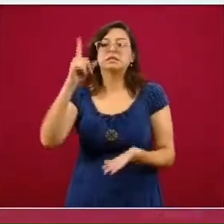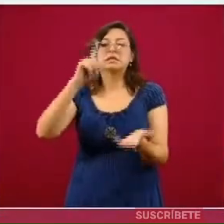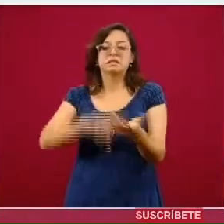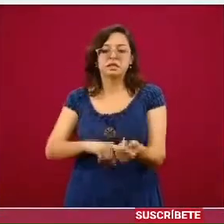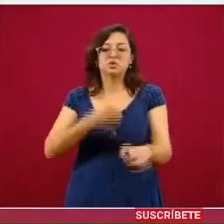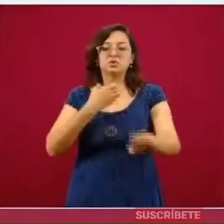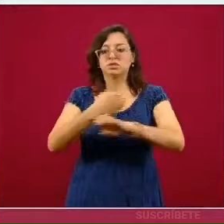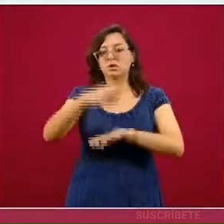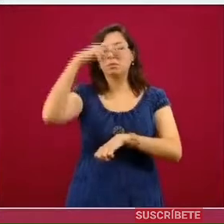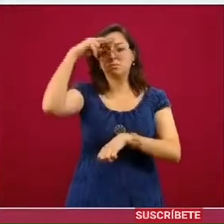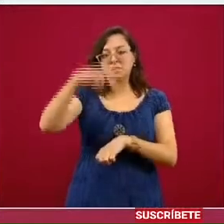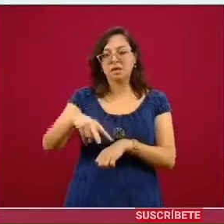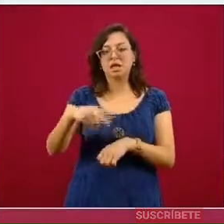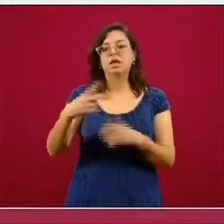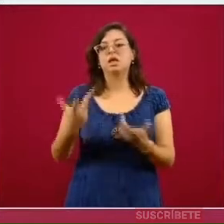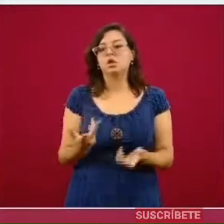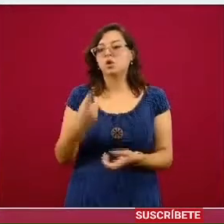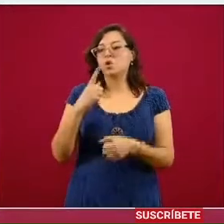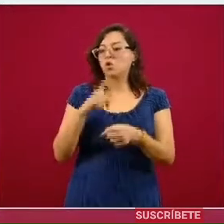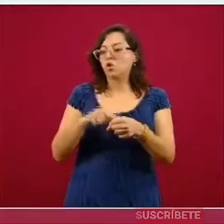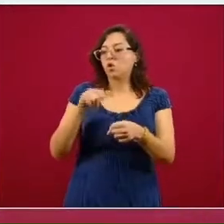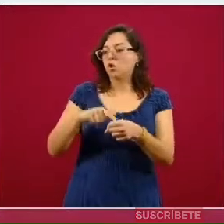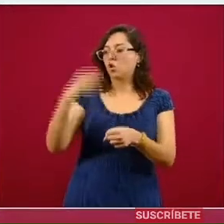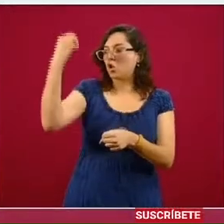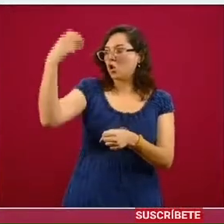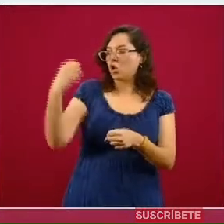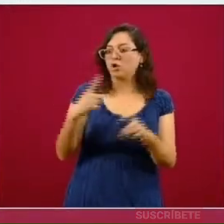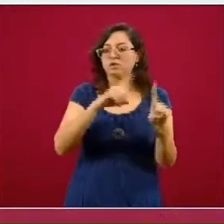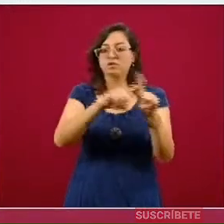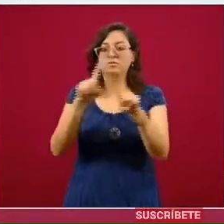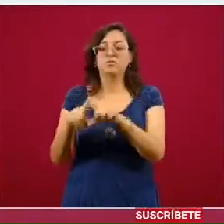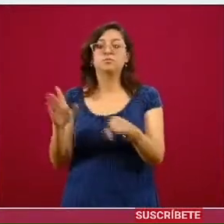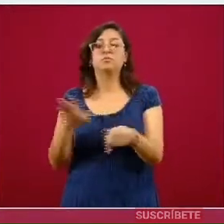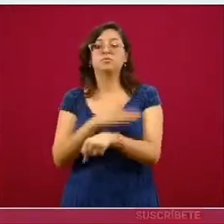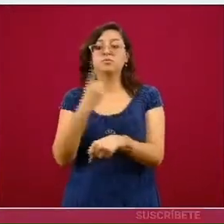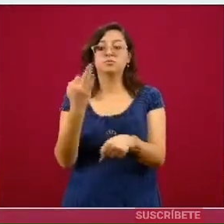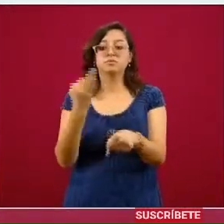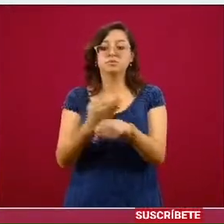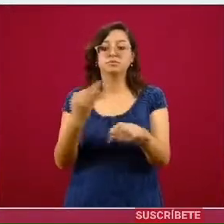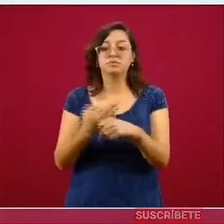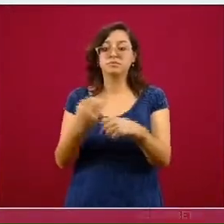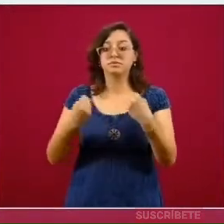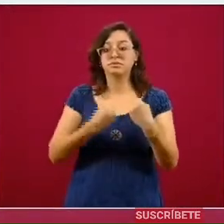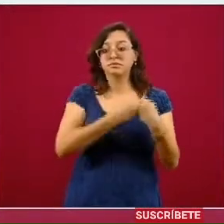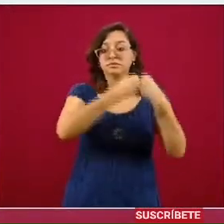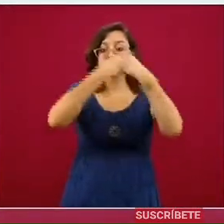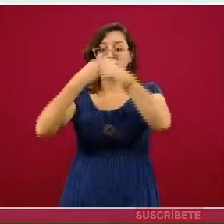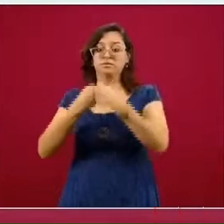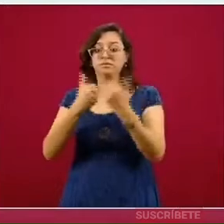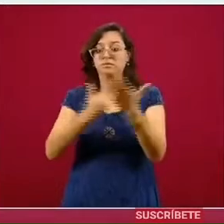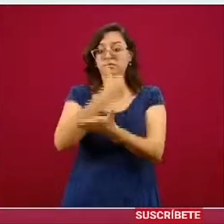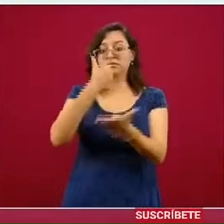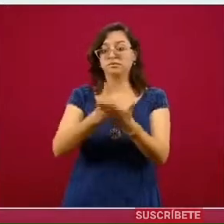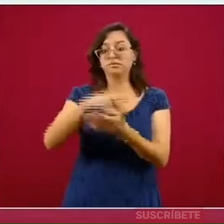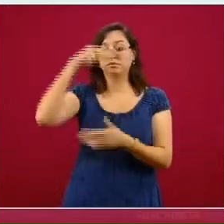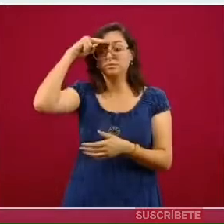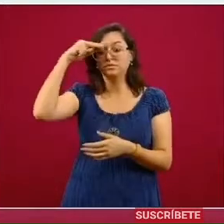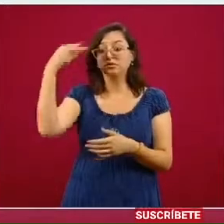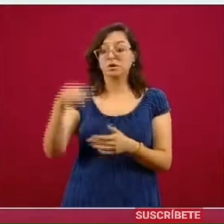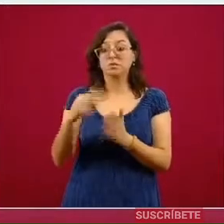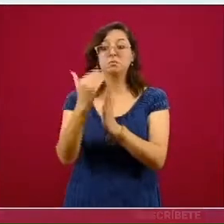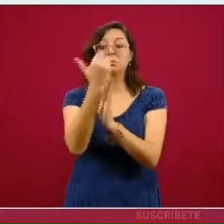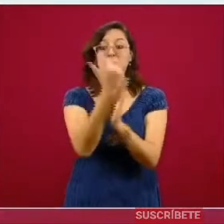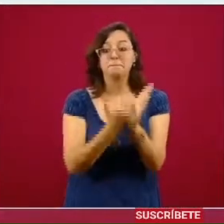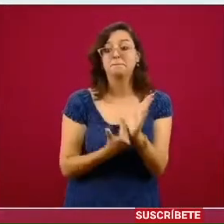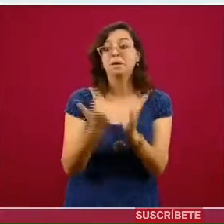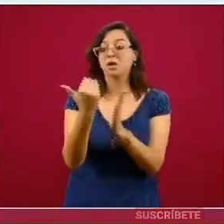el Estado de México, porque en este momento los municipios conurbados están acercándose al ritmo de transmisión hacia